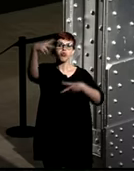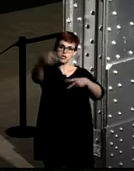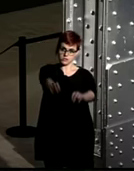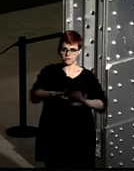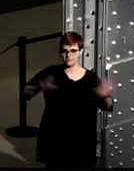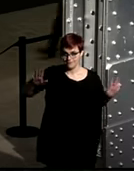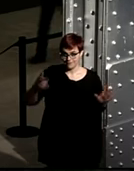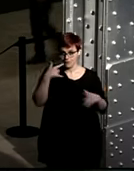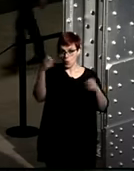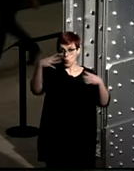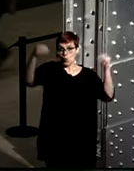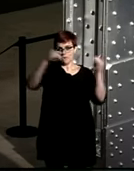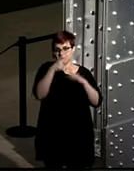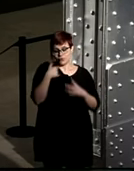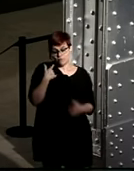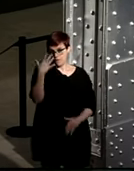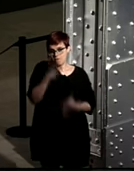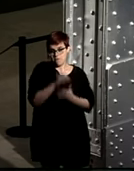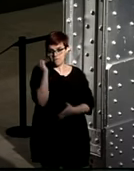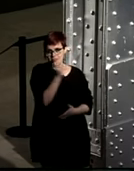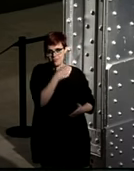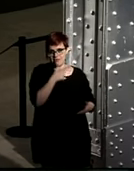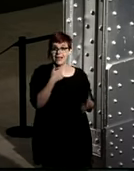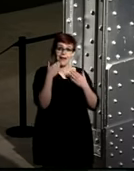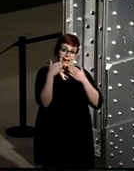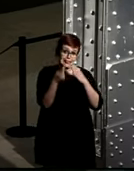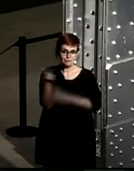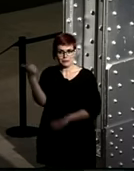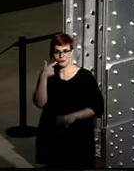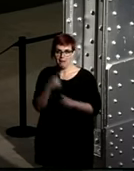Ya te hemos matado, nada más entrar. Gracias por no haberte ido